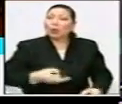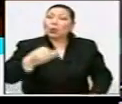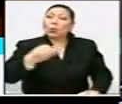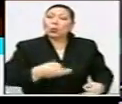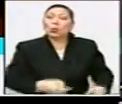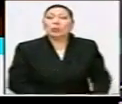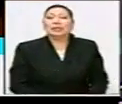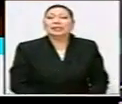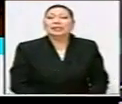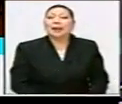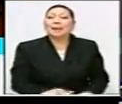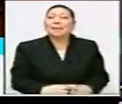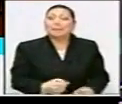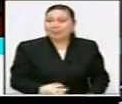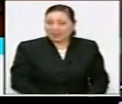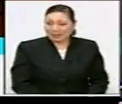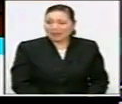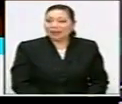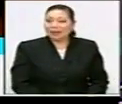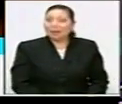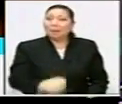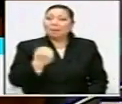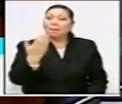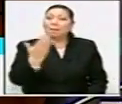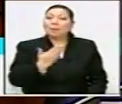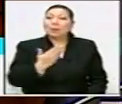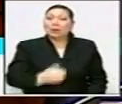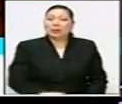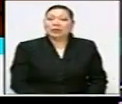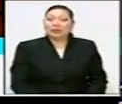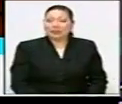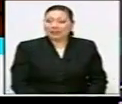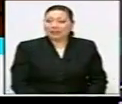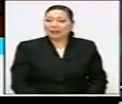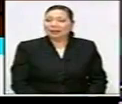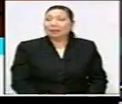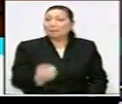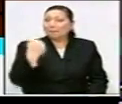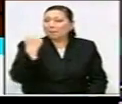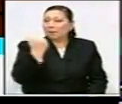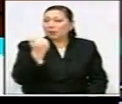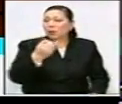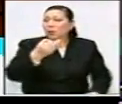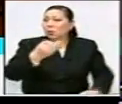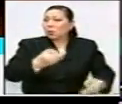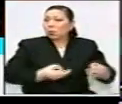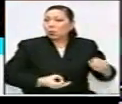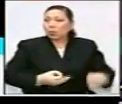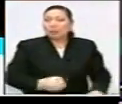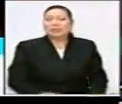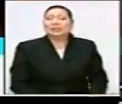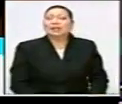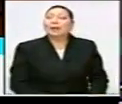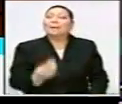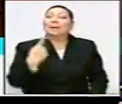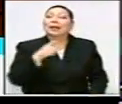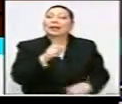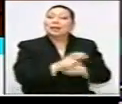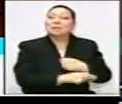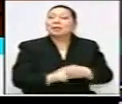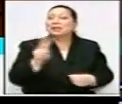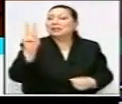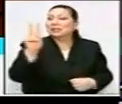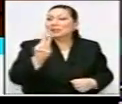juzgados porque el dominio del poder ejecutivo sobre el poder judicial en Venezuela